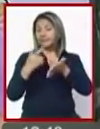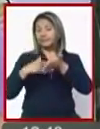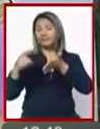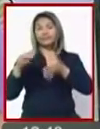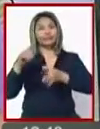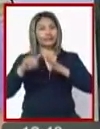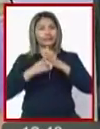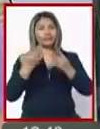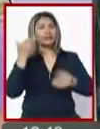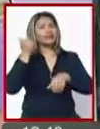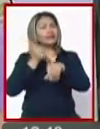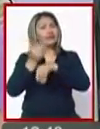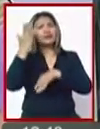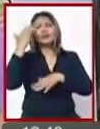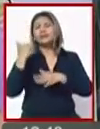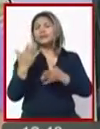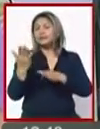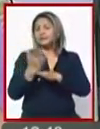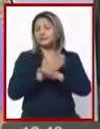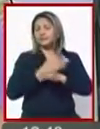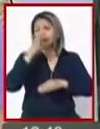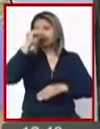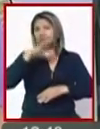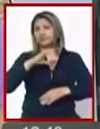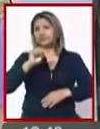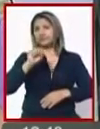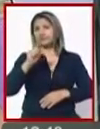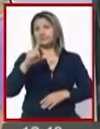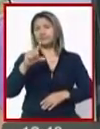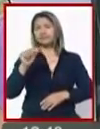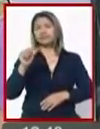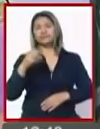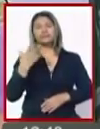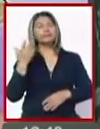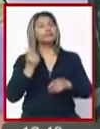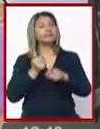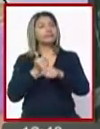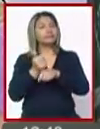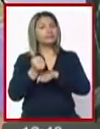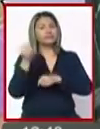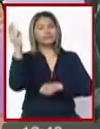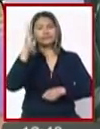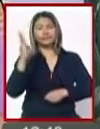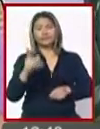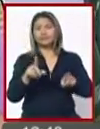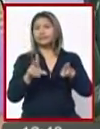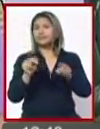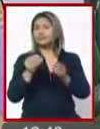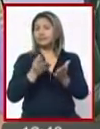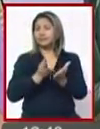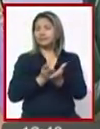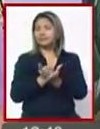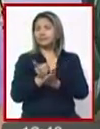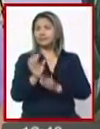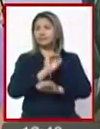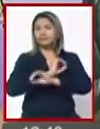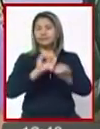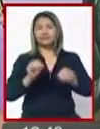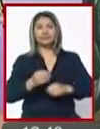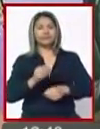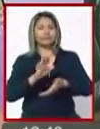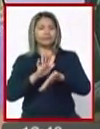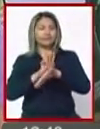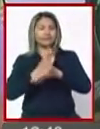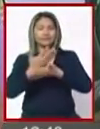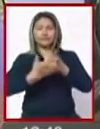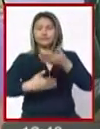si efectivamente el delito por el cual se le está procesando al señor Salas también es delito en Brasil. No estamos vulnerando ningún derecho, es un trámite un